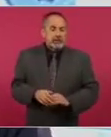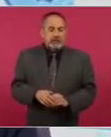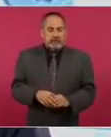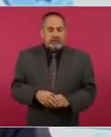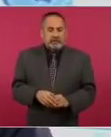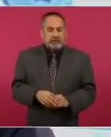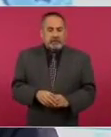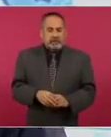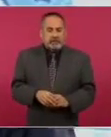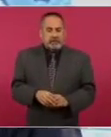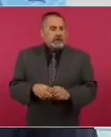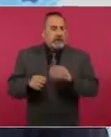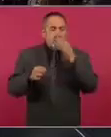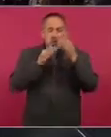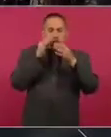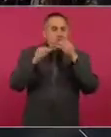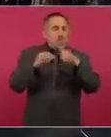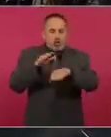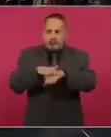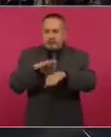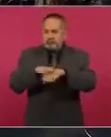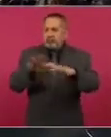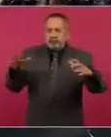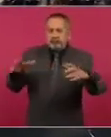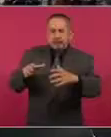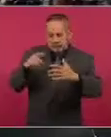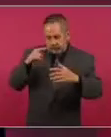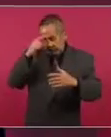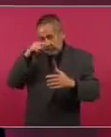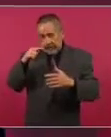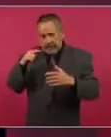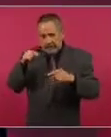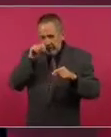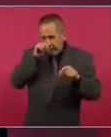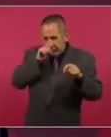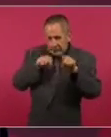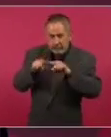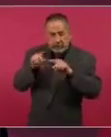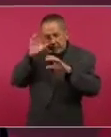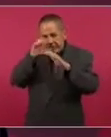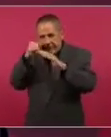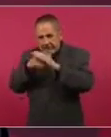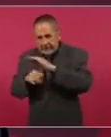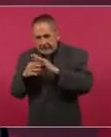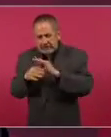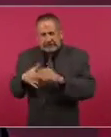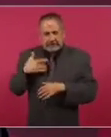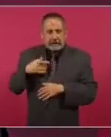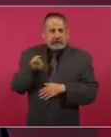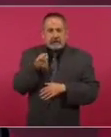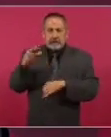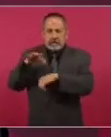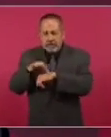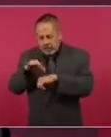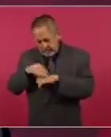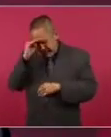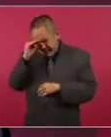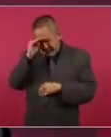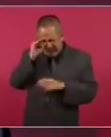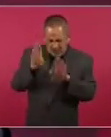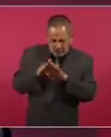la convocatoria, el llamamiento para que los científicos, los médicos puedan